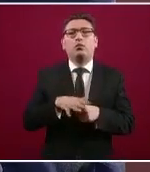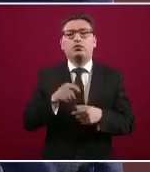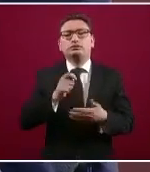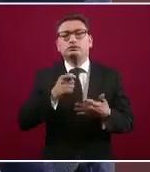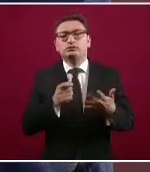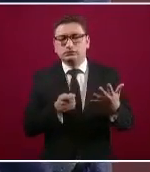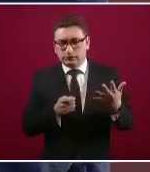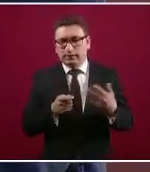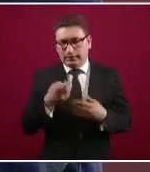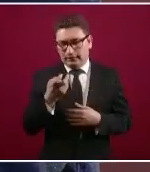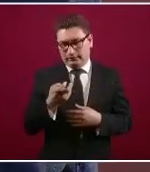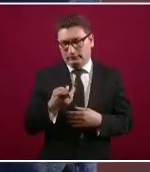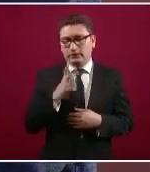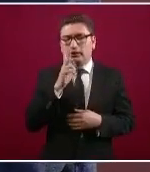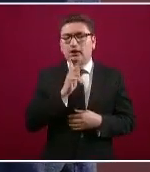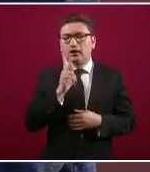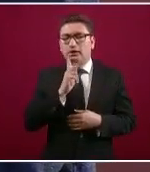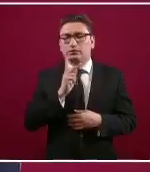la casa,